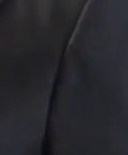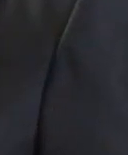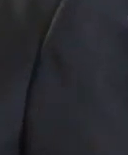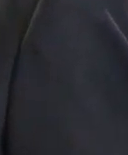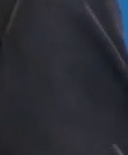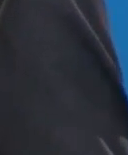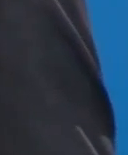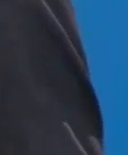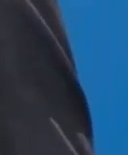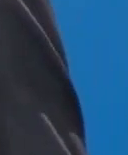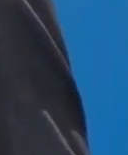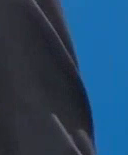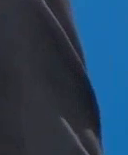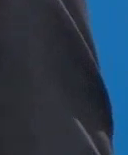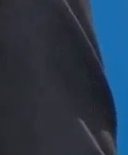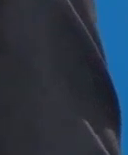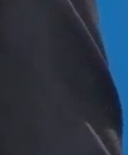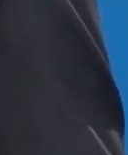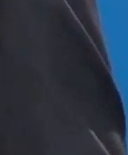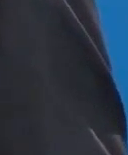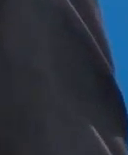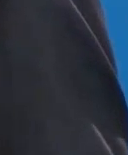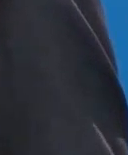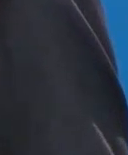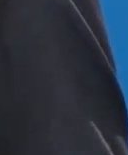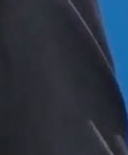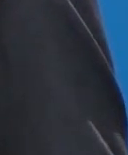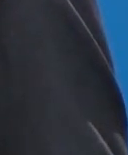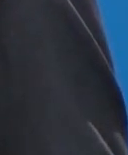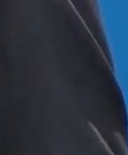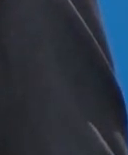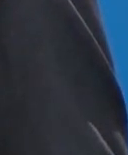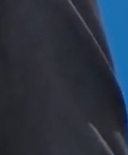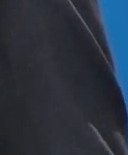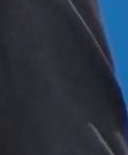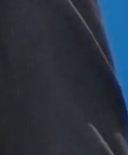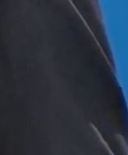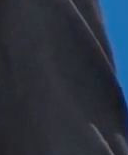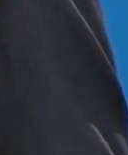a las víctimas,